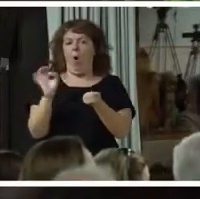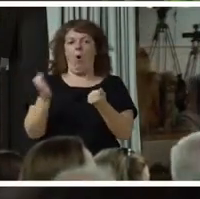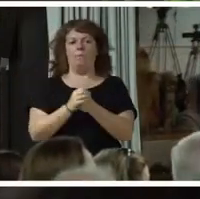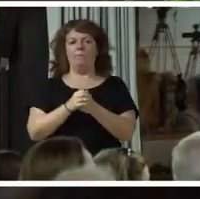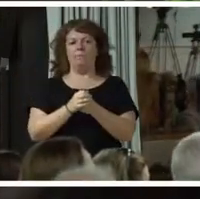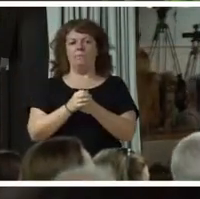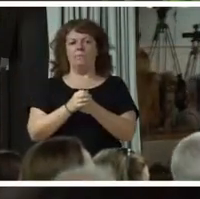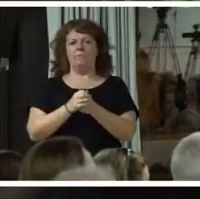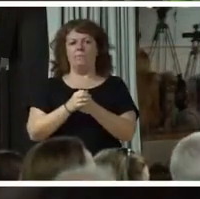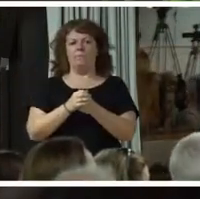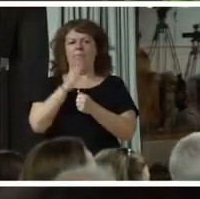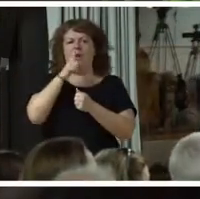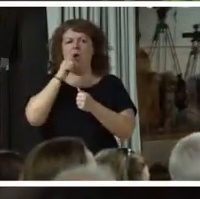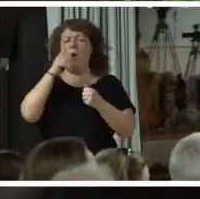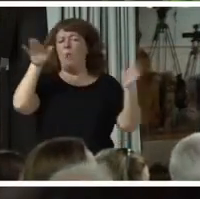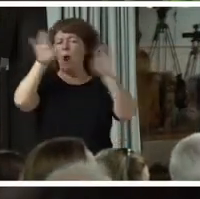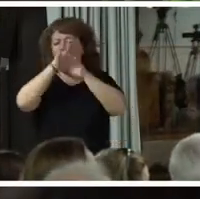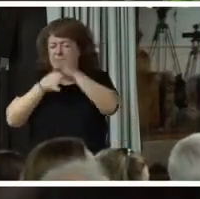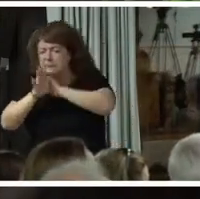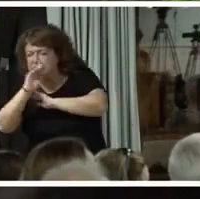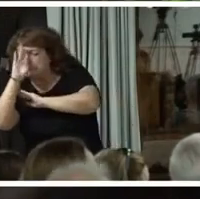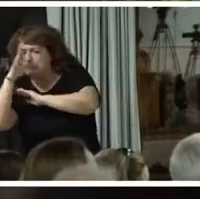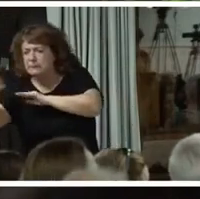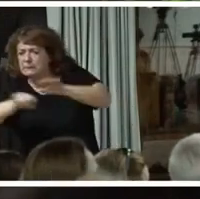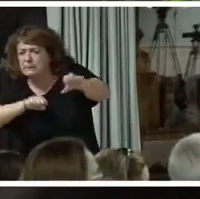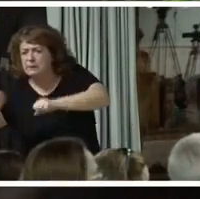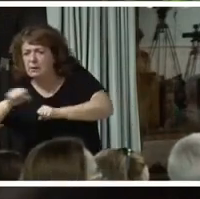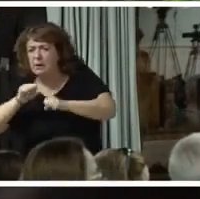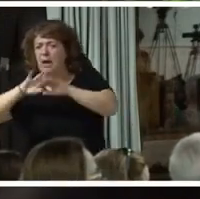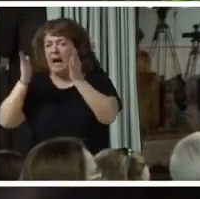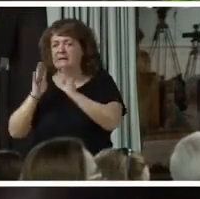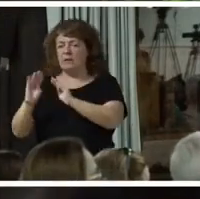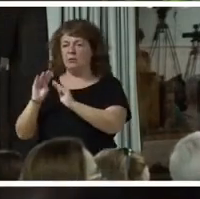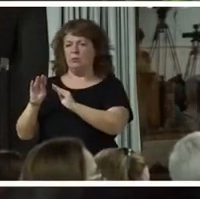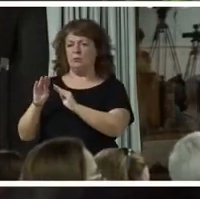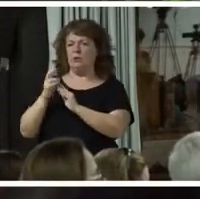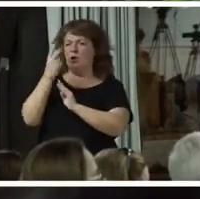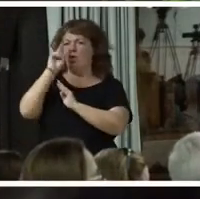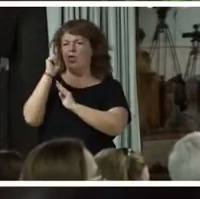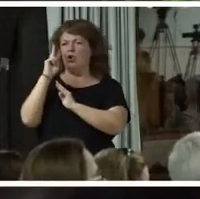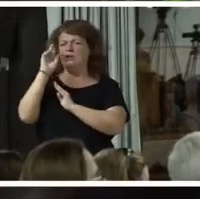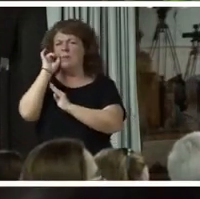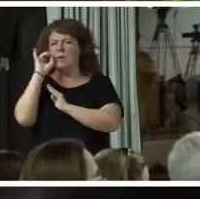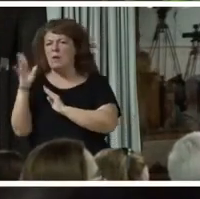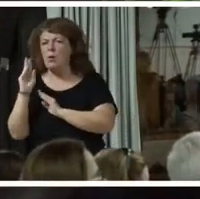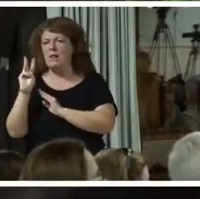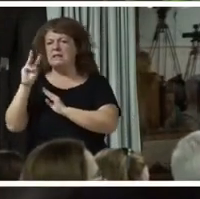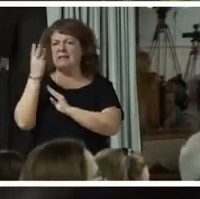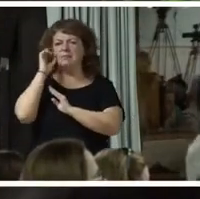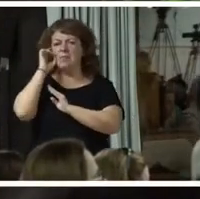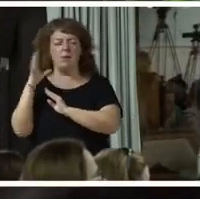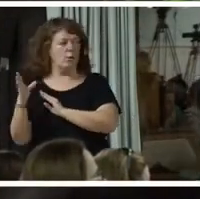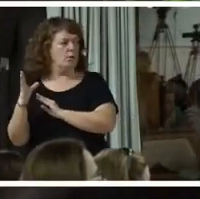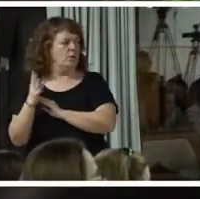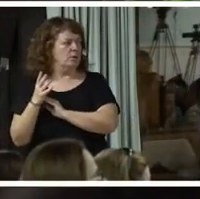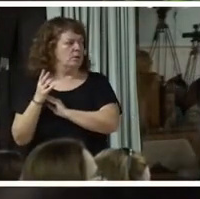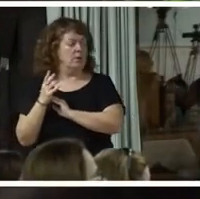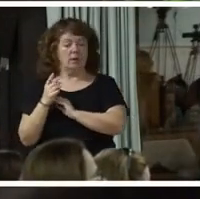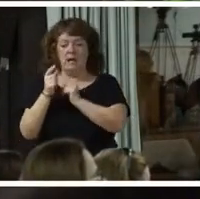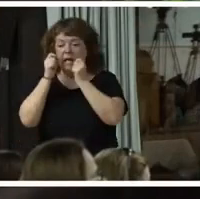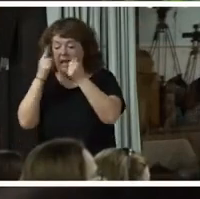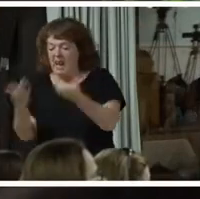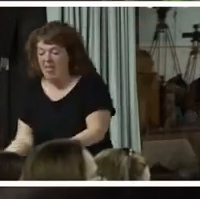a través de cualquier redada nocturna entres en su domicilio a las 2 de la mañana a las 3 de la mañana le